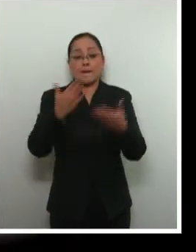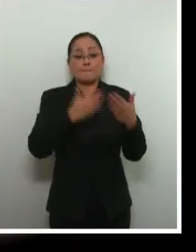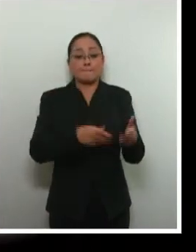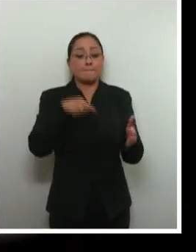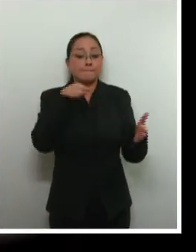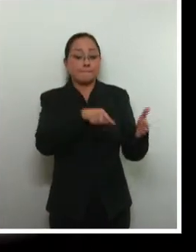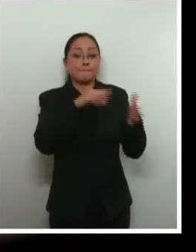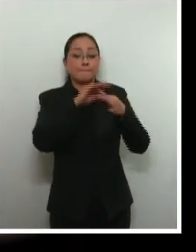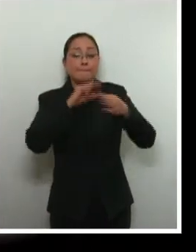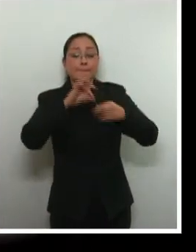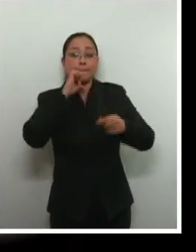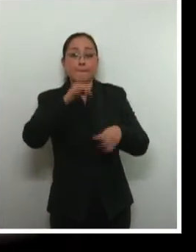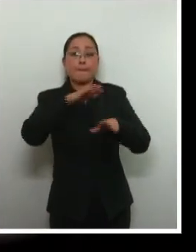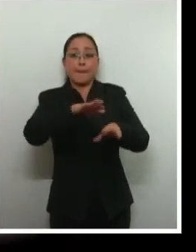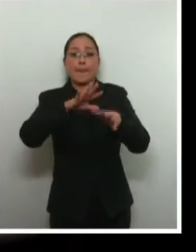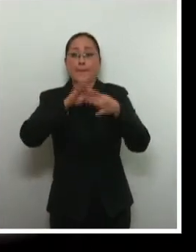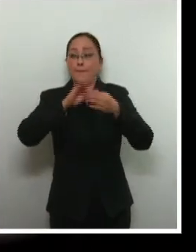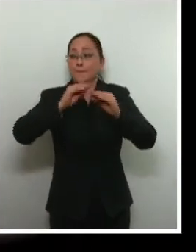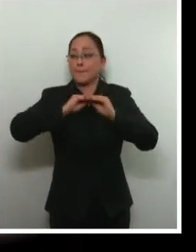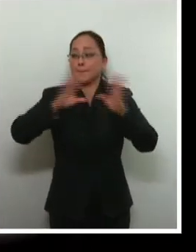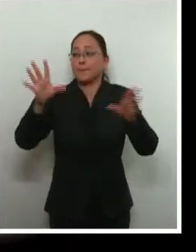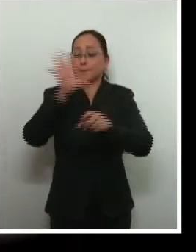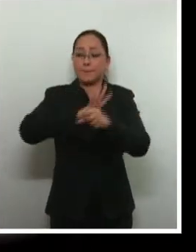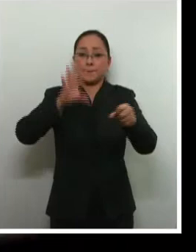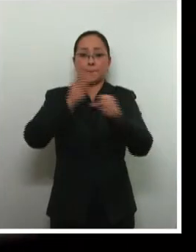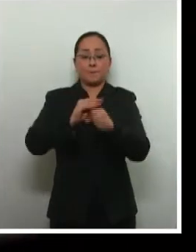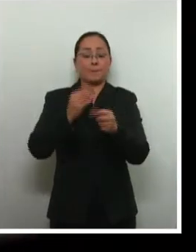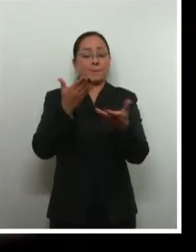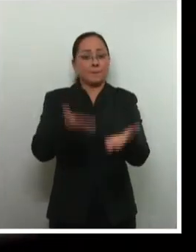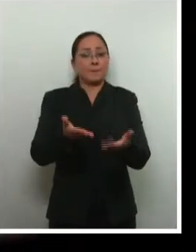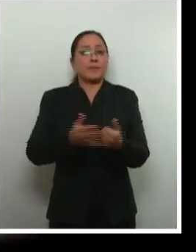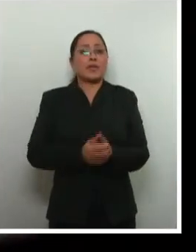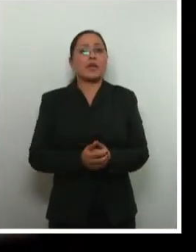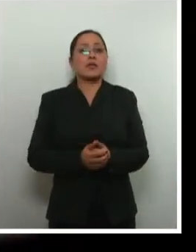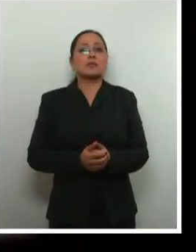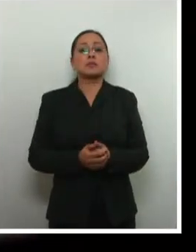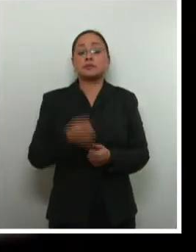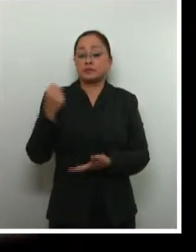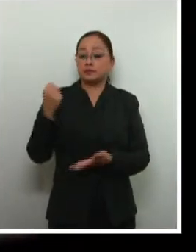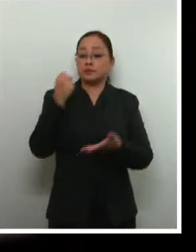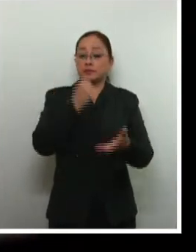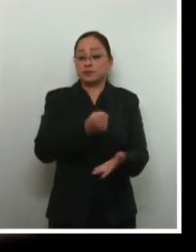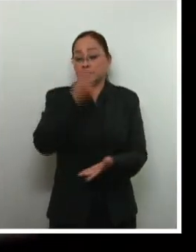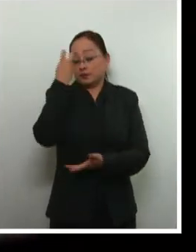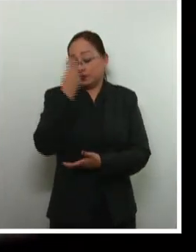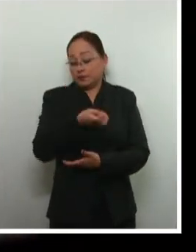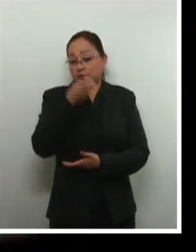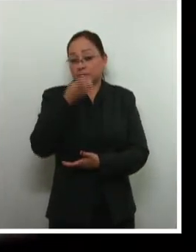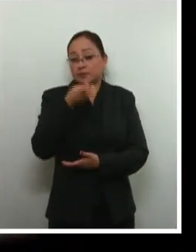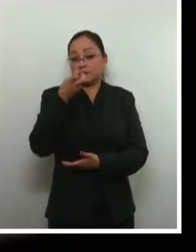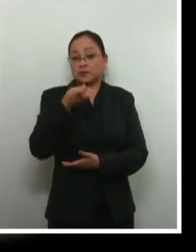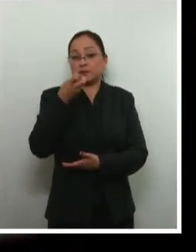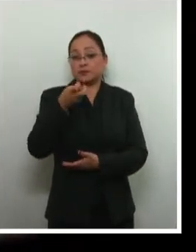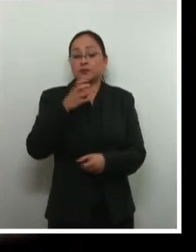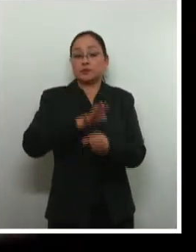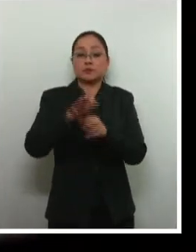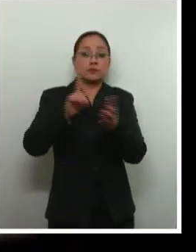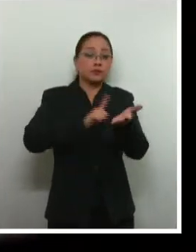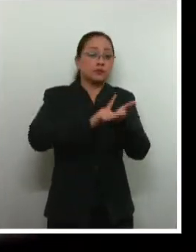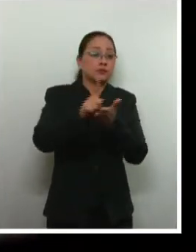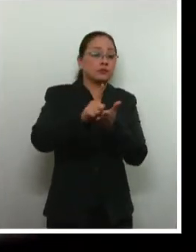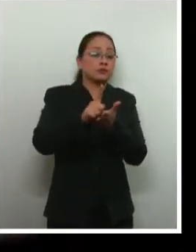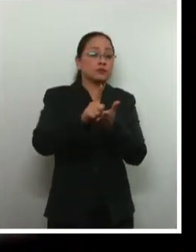no se dice de manera completa e integral es que el fondo de capitalidad es un